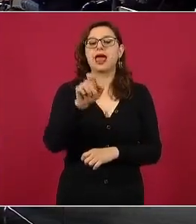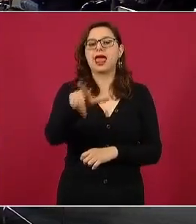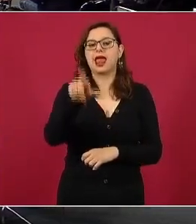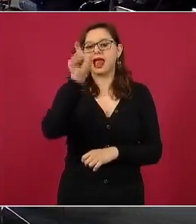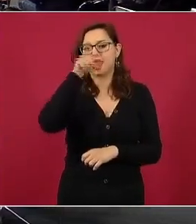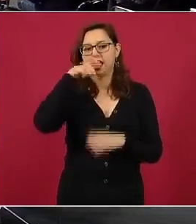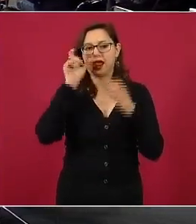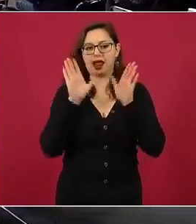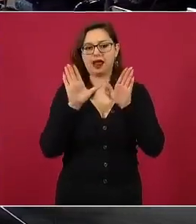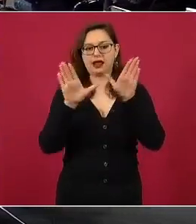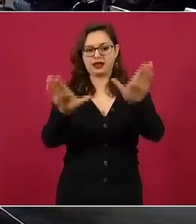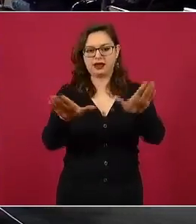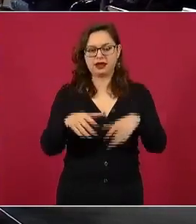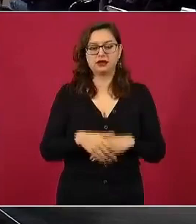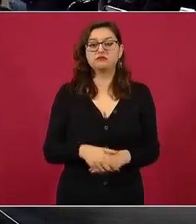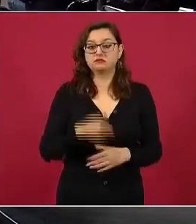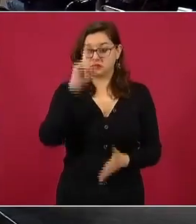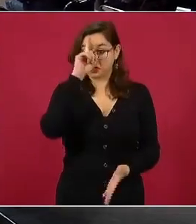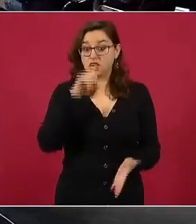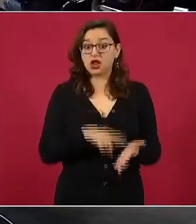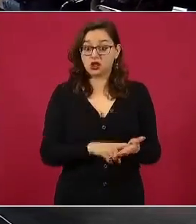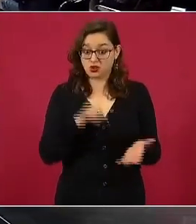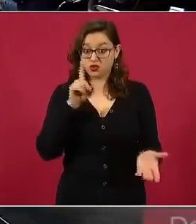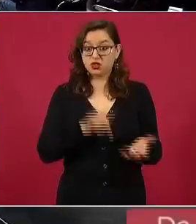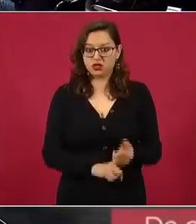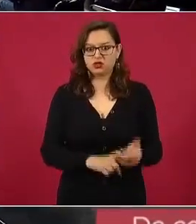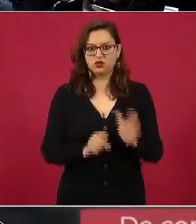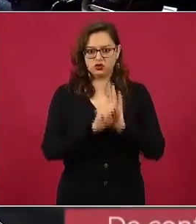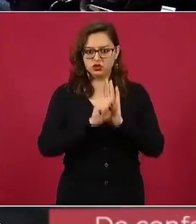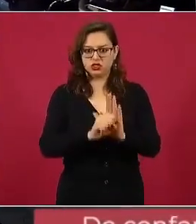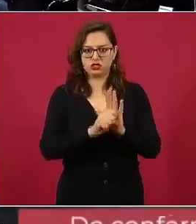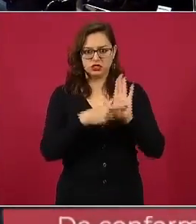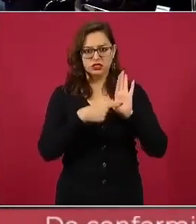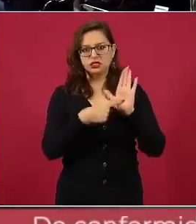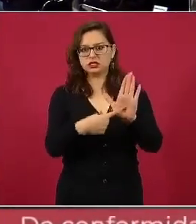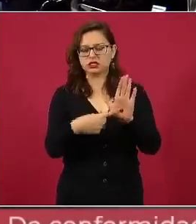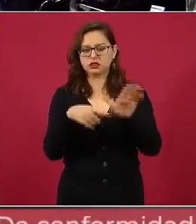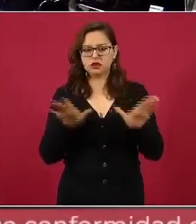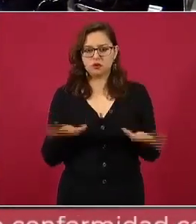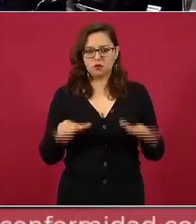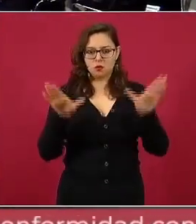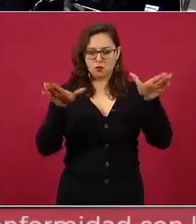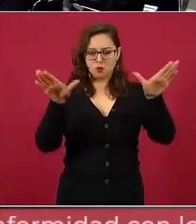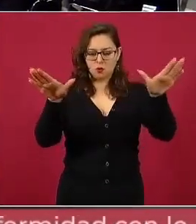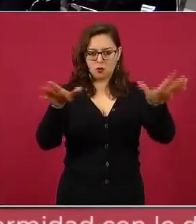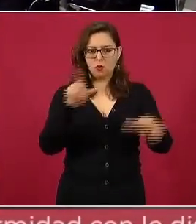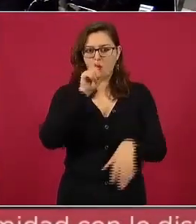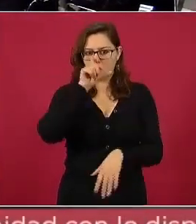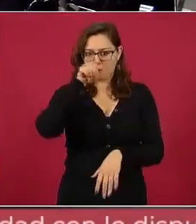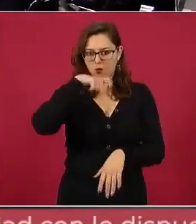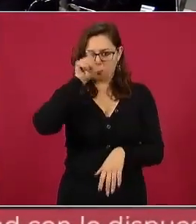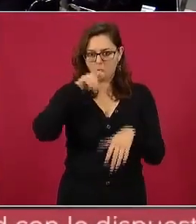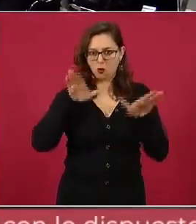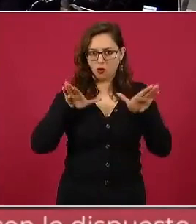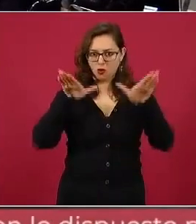Todavía creo que tiene, es su símbolo, ¿no? El Águila, la empresa.